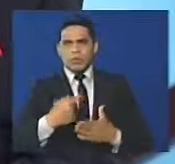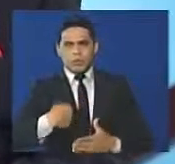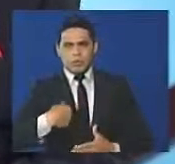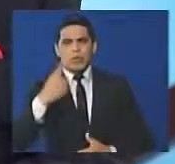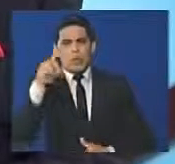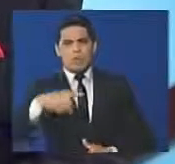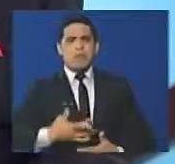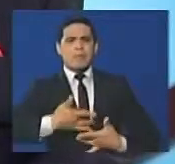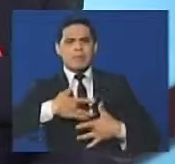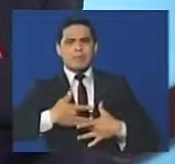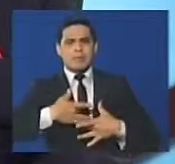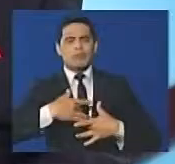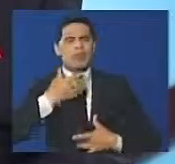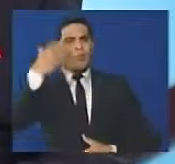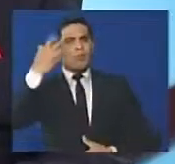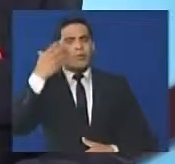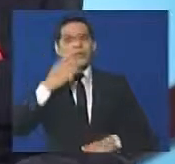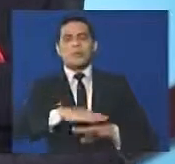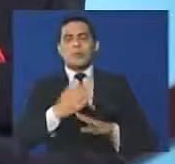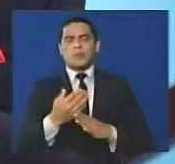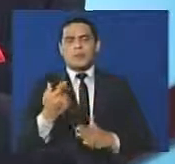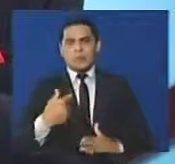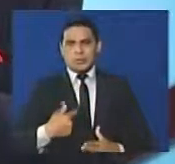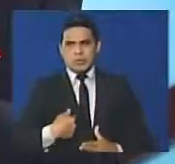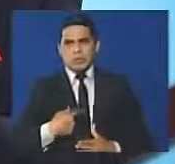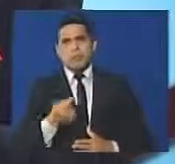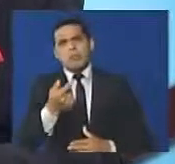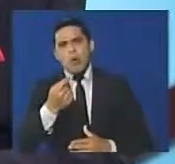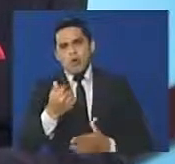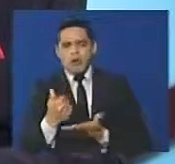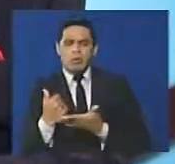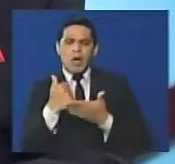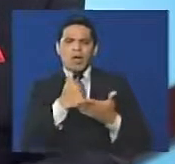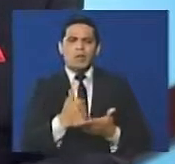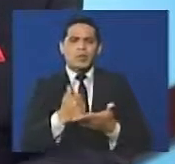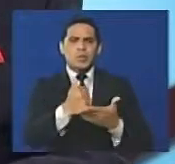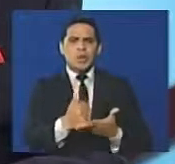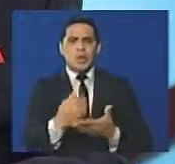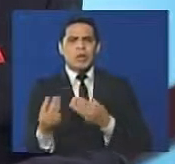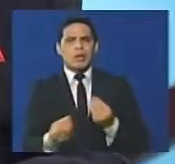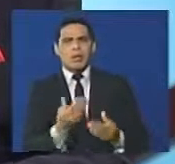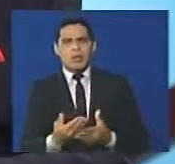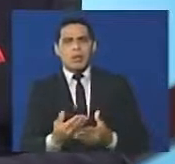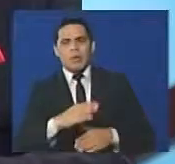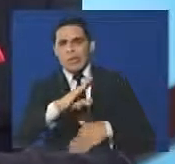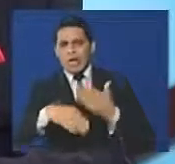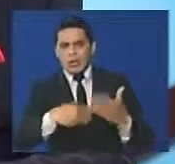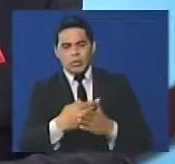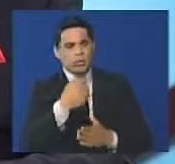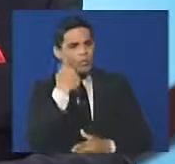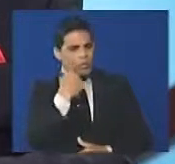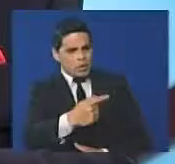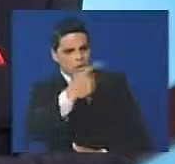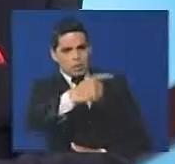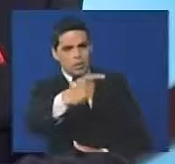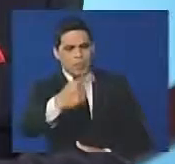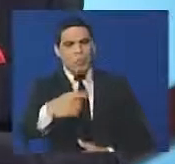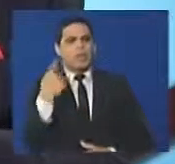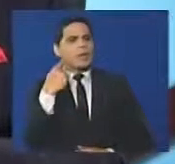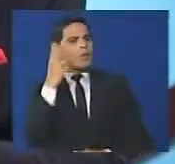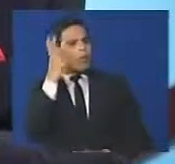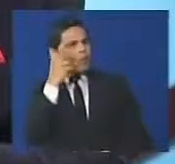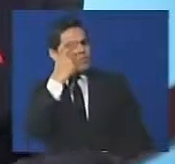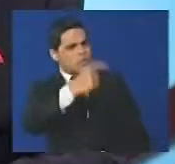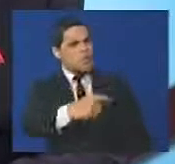también me siento orgulloso porque yo, con mi granito de arena, ¿en qué sentido? Que a todos los que tienen buena voz, yo siempre